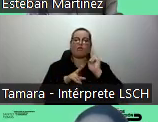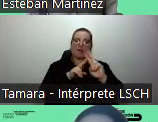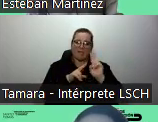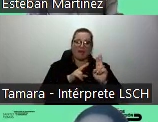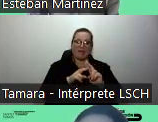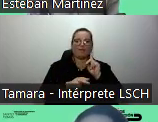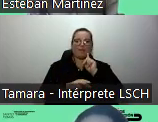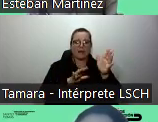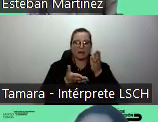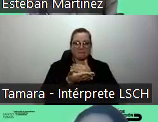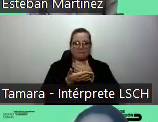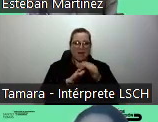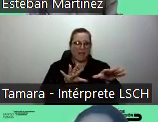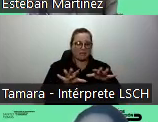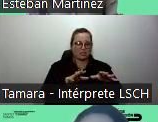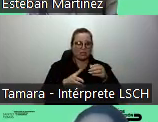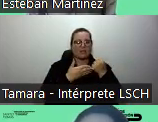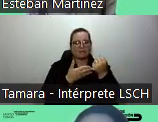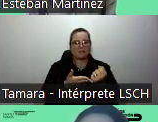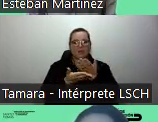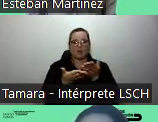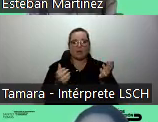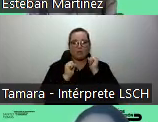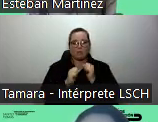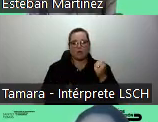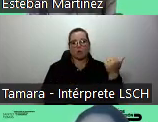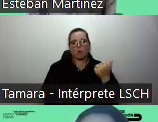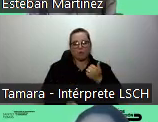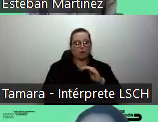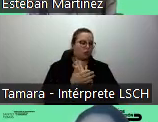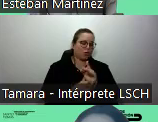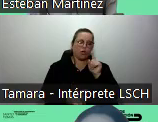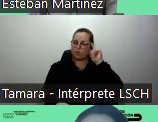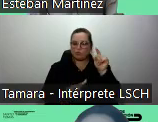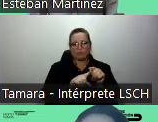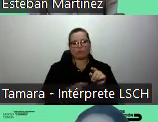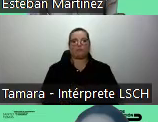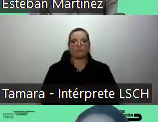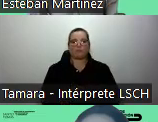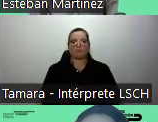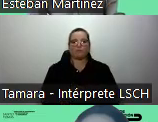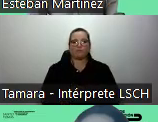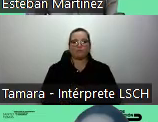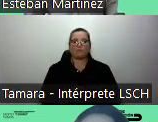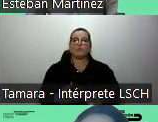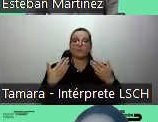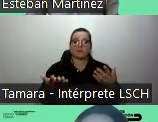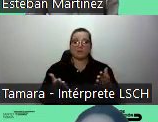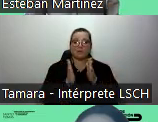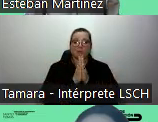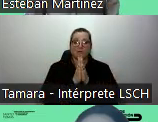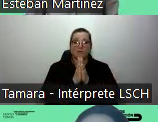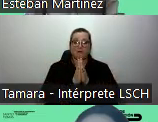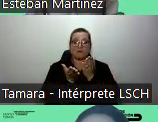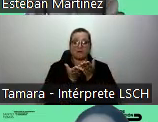es lo que te va a ayudar a que que tú puedas cumplir con todo lo que te propones y ahora vamos a pasar a